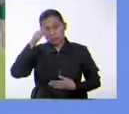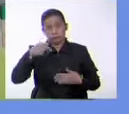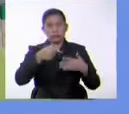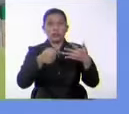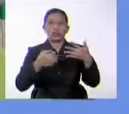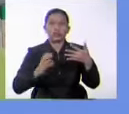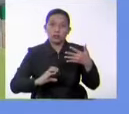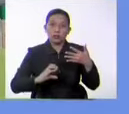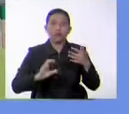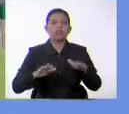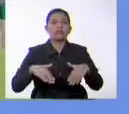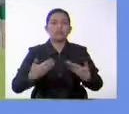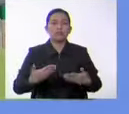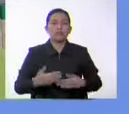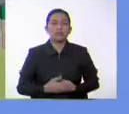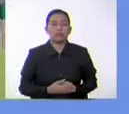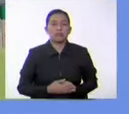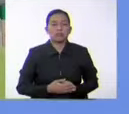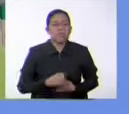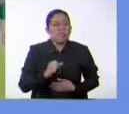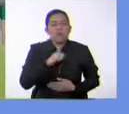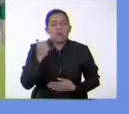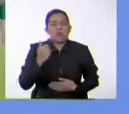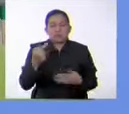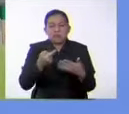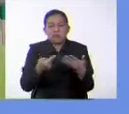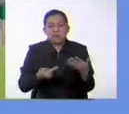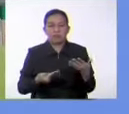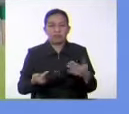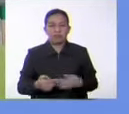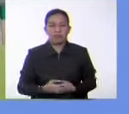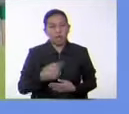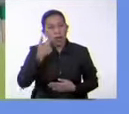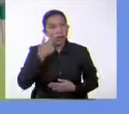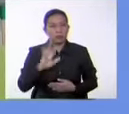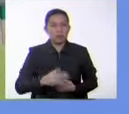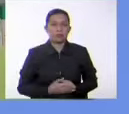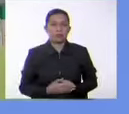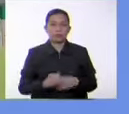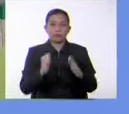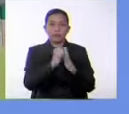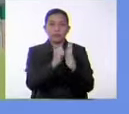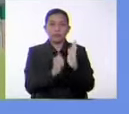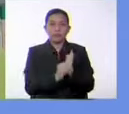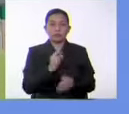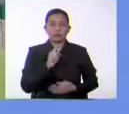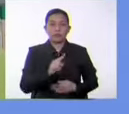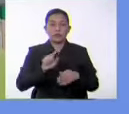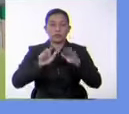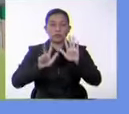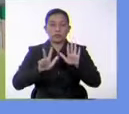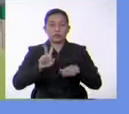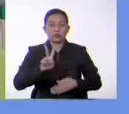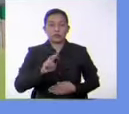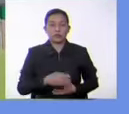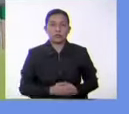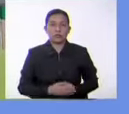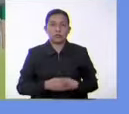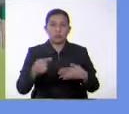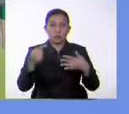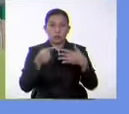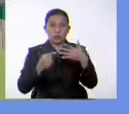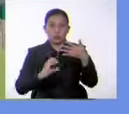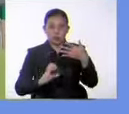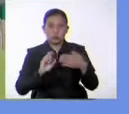Constitución y otra serie de mecanismos importantes. Por ejemplo, en el artículo 182 de la Constitución se menciona a la Sala